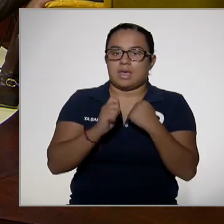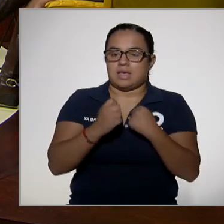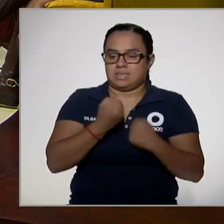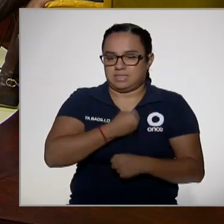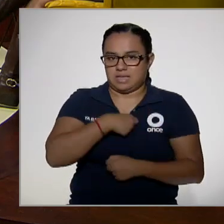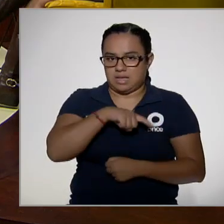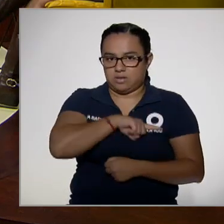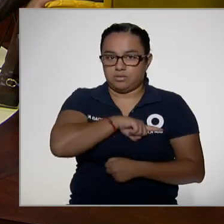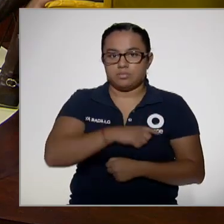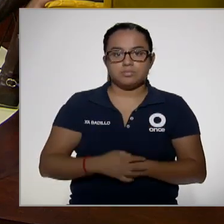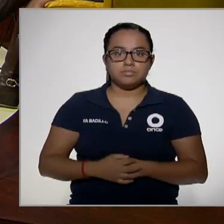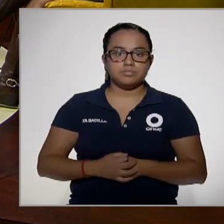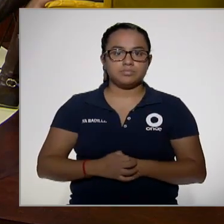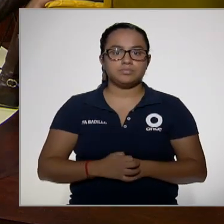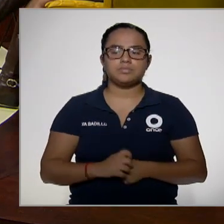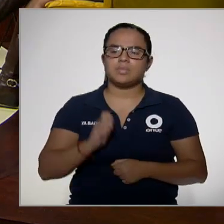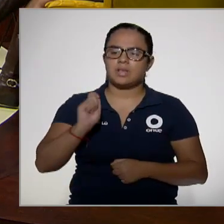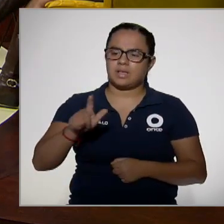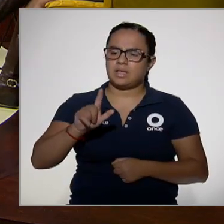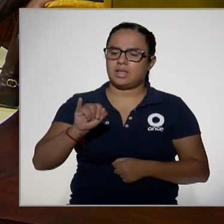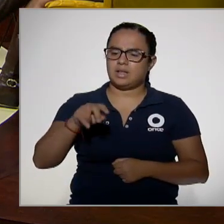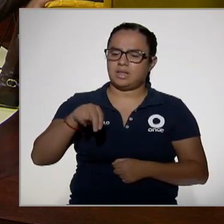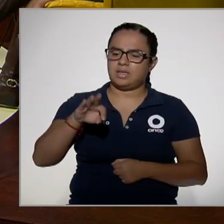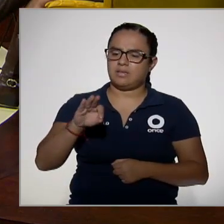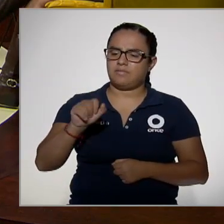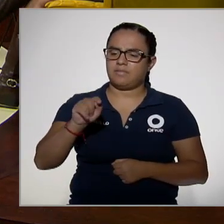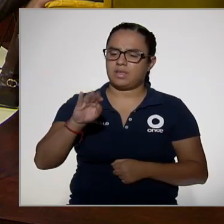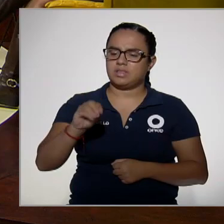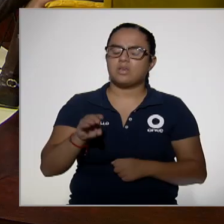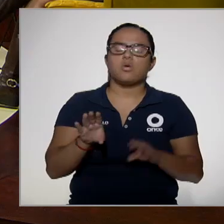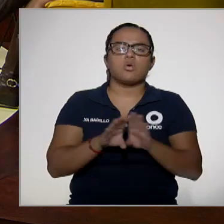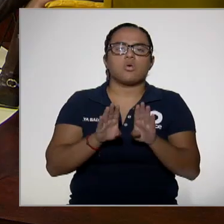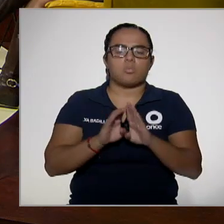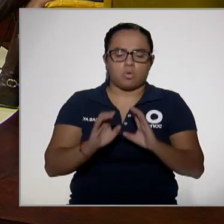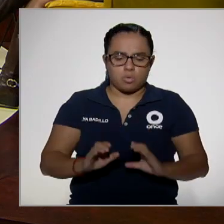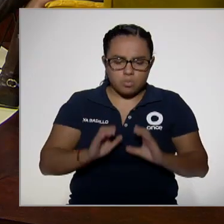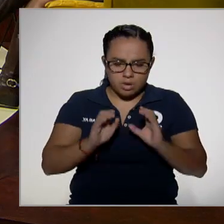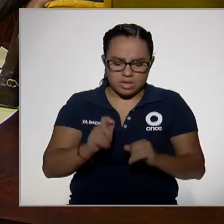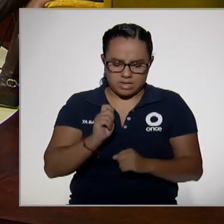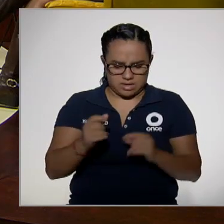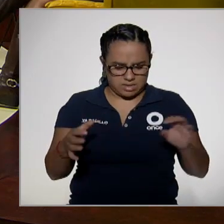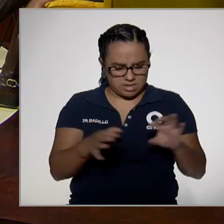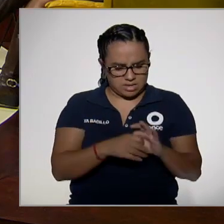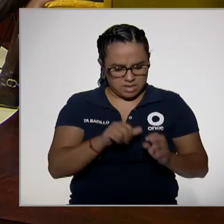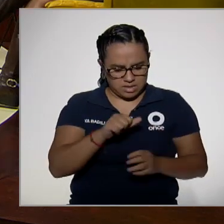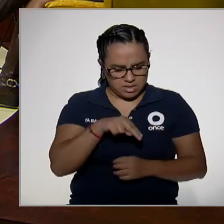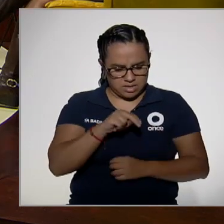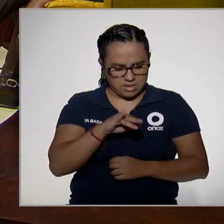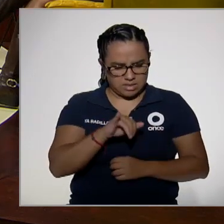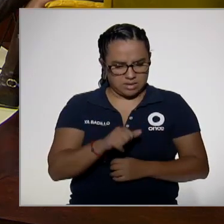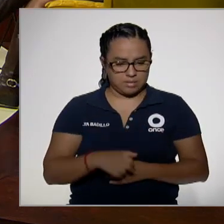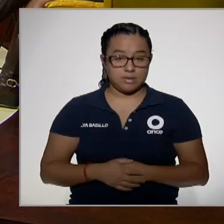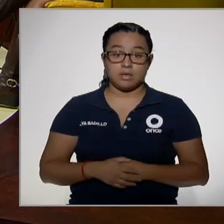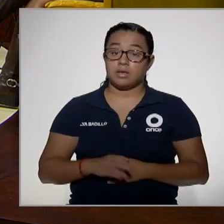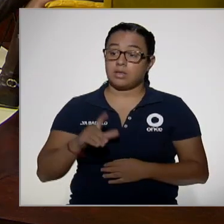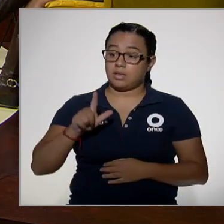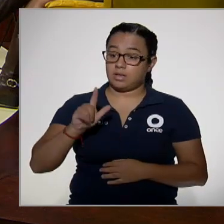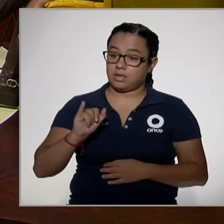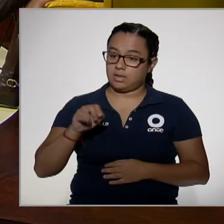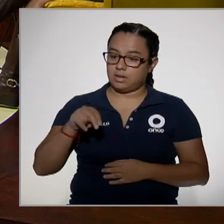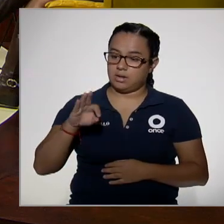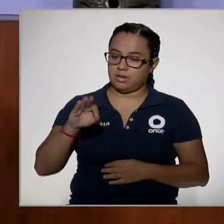que es el sistema linfático cómo funciona cómo lo cuido qué tiene que ver con la anemia el sistema linfático